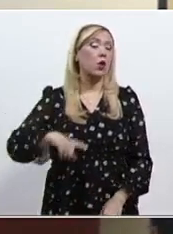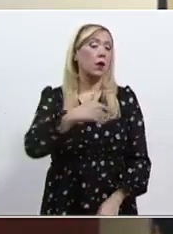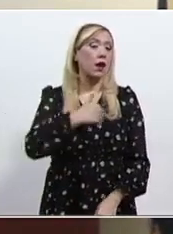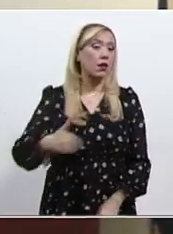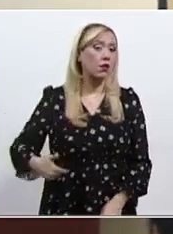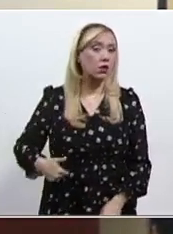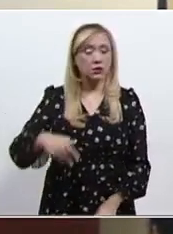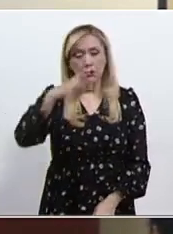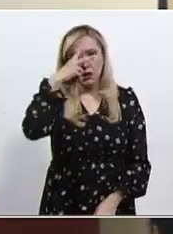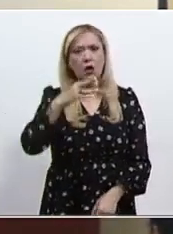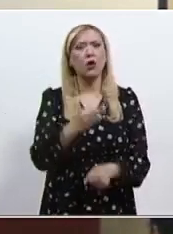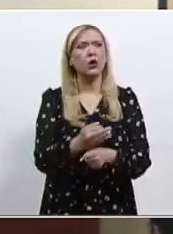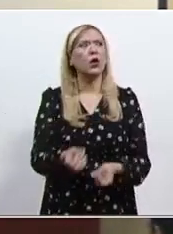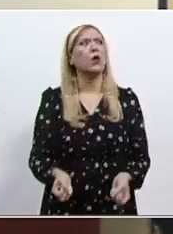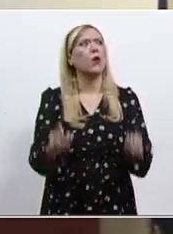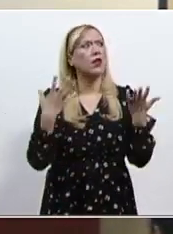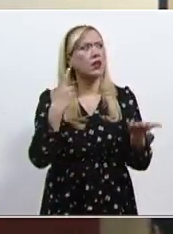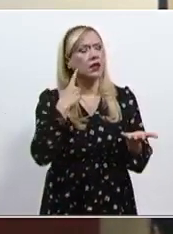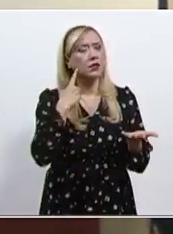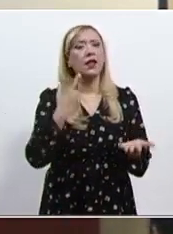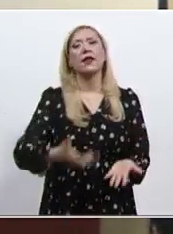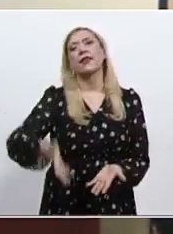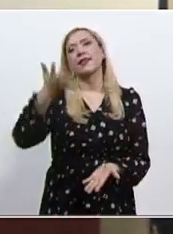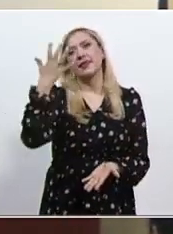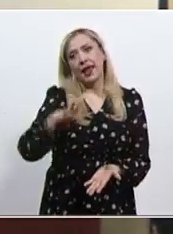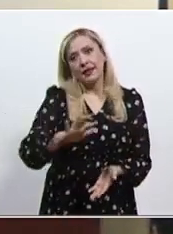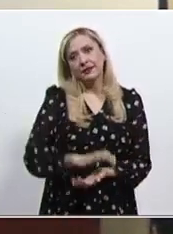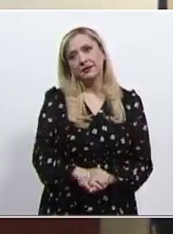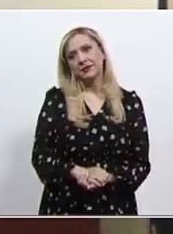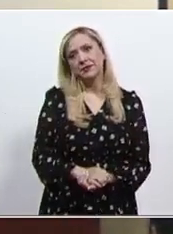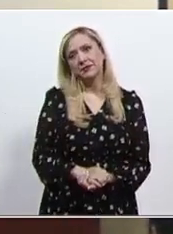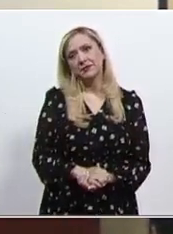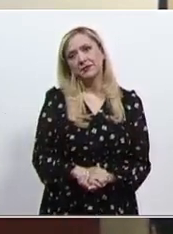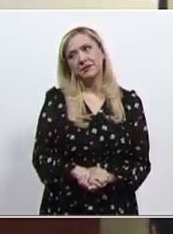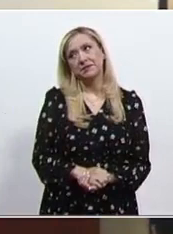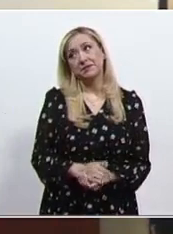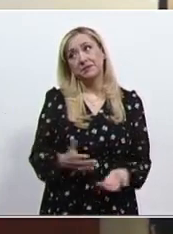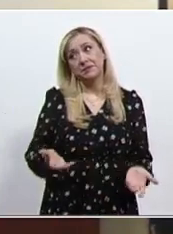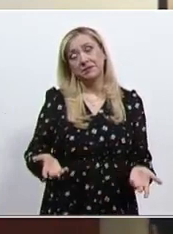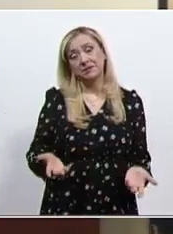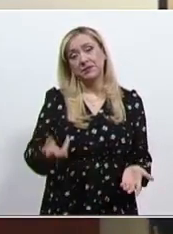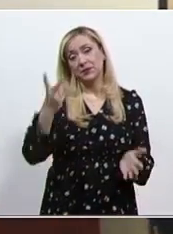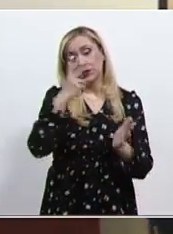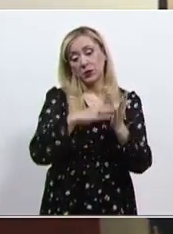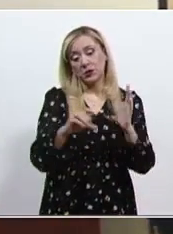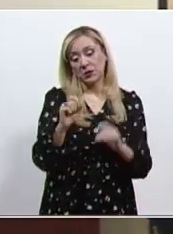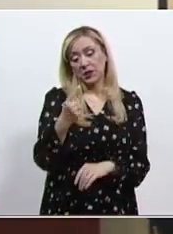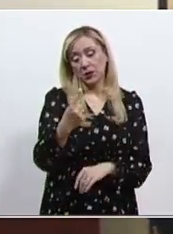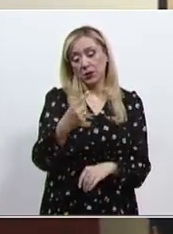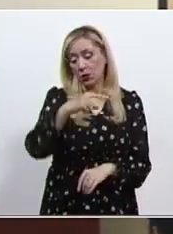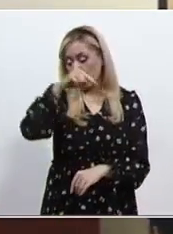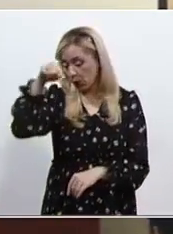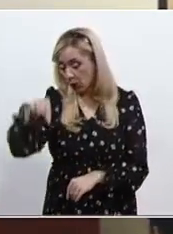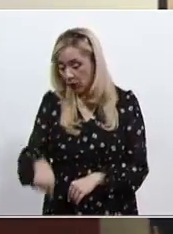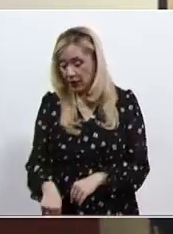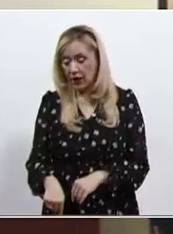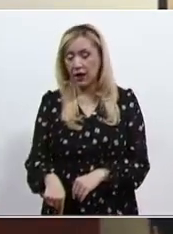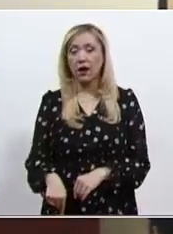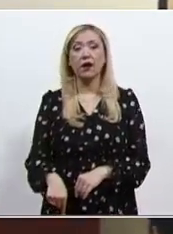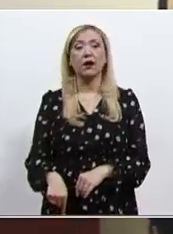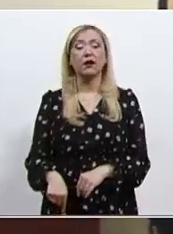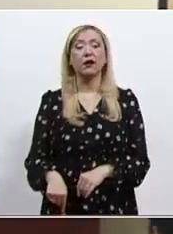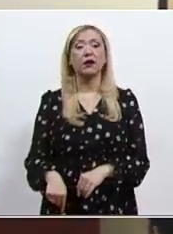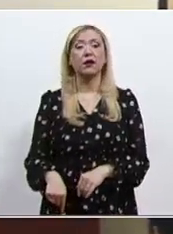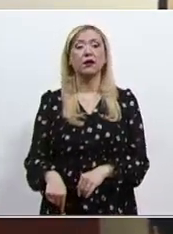gobernadoras hay ahorita 10 Es decir de 2021 a hoy hemos conseguido